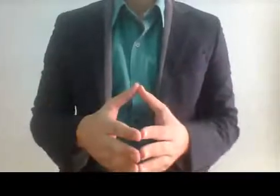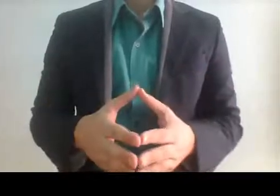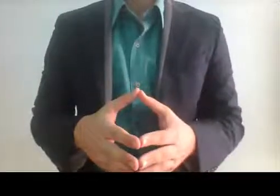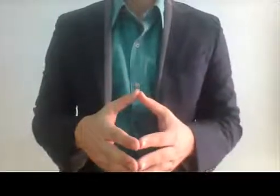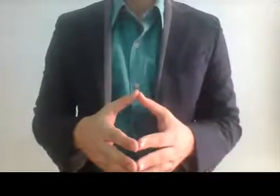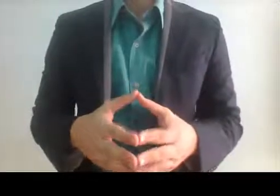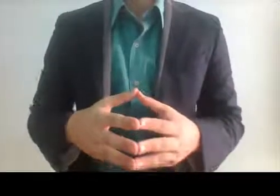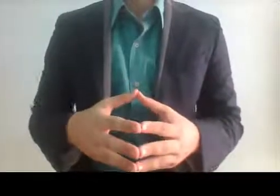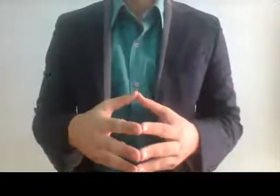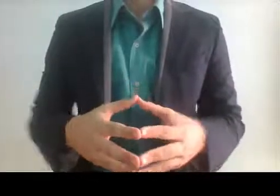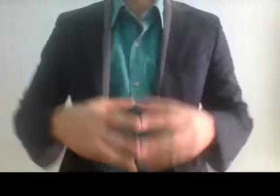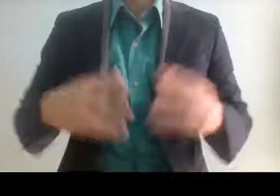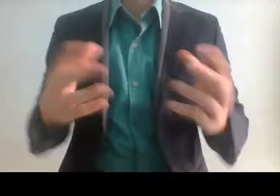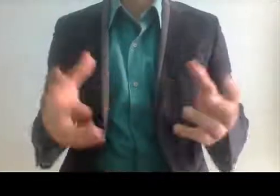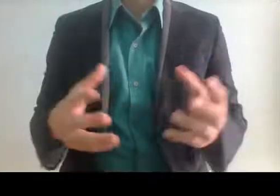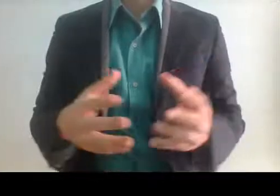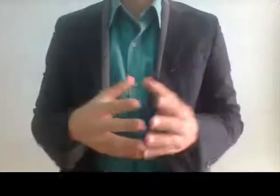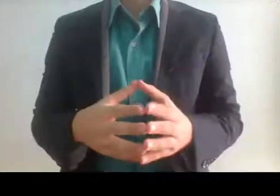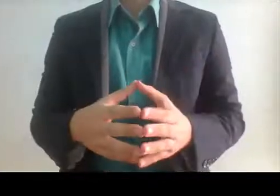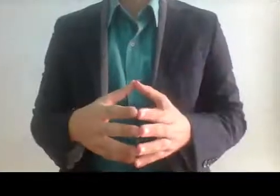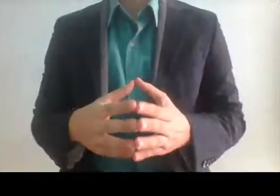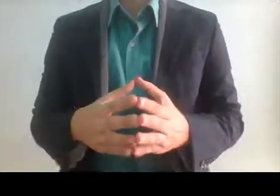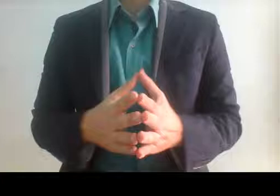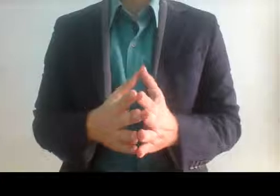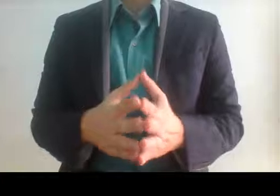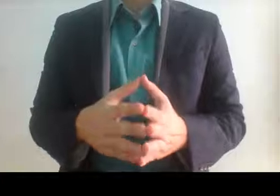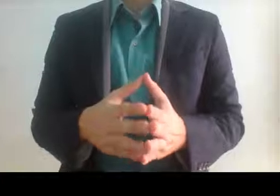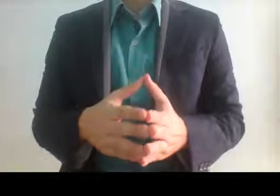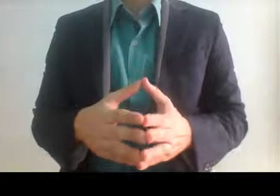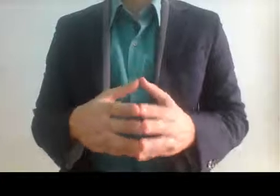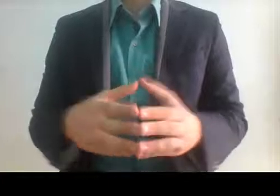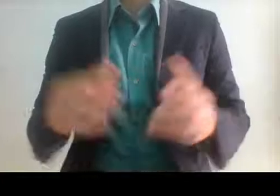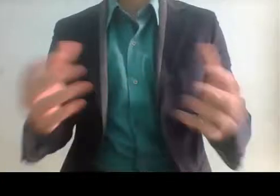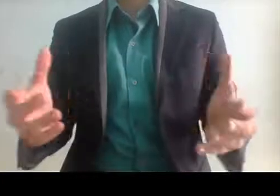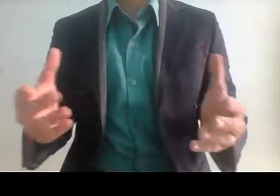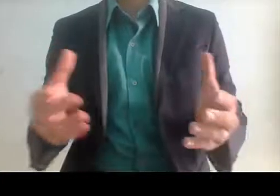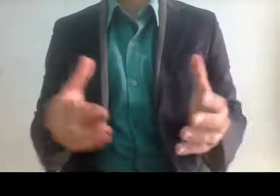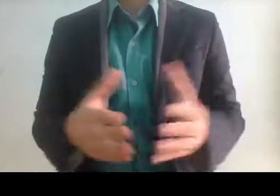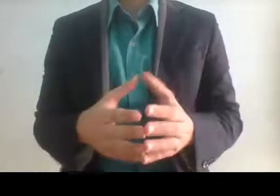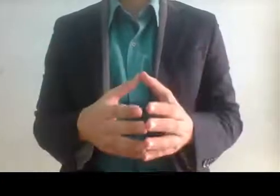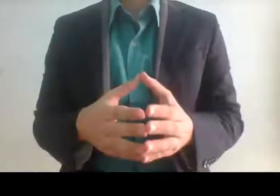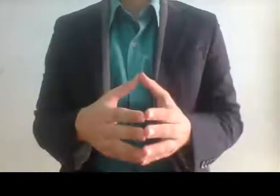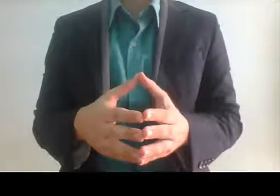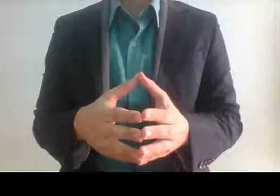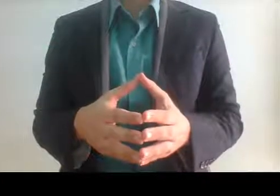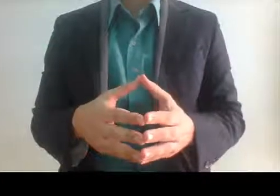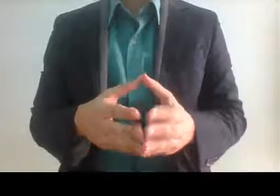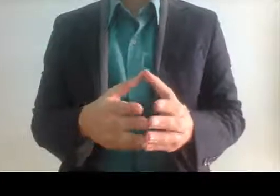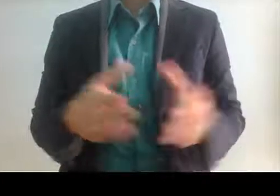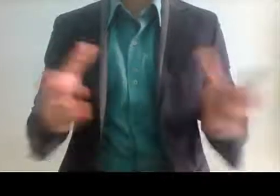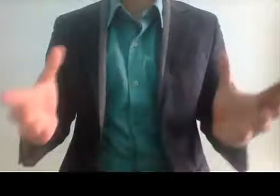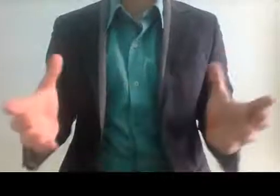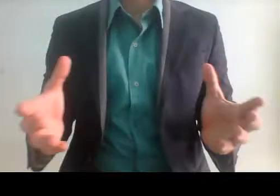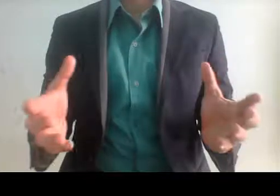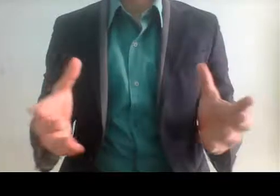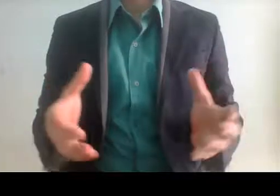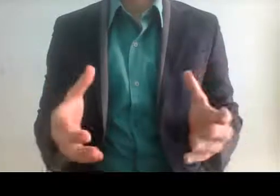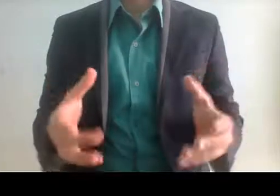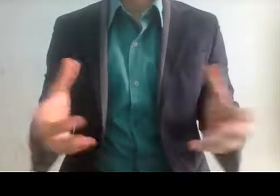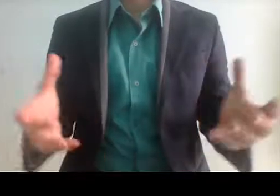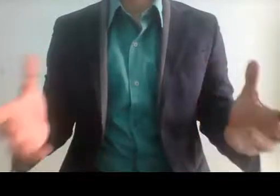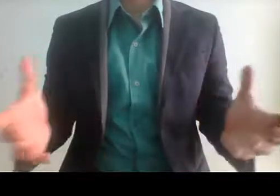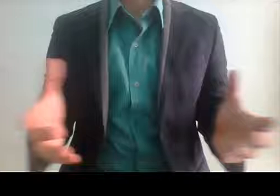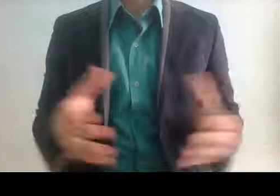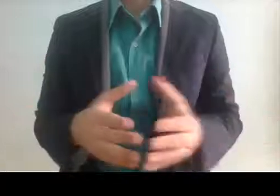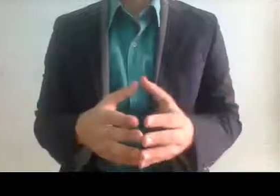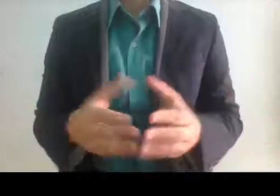trabajo en el sentido de decomisar grandes cantidades, porque en la anterioridad lo que veíamos era pequeños decomisos, a lo mejor a personas que no tenían